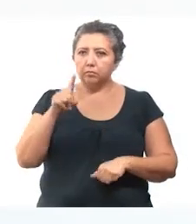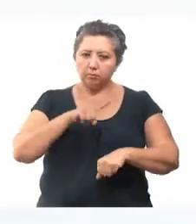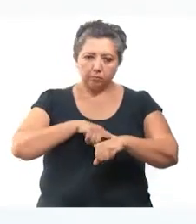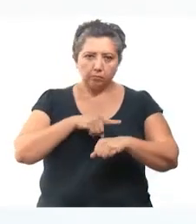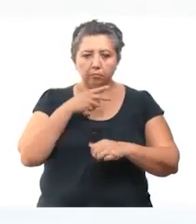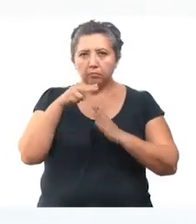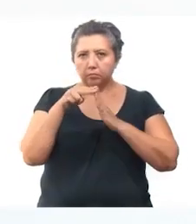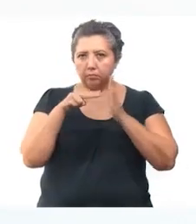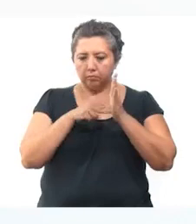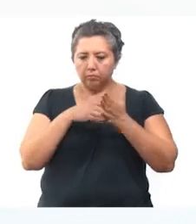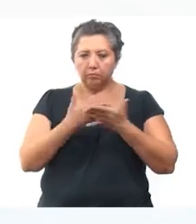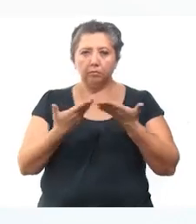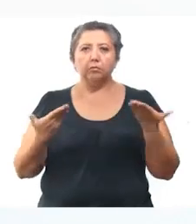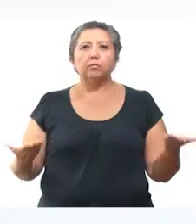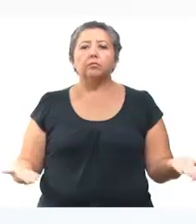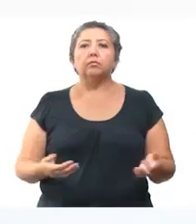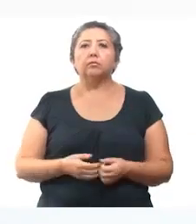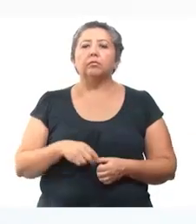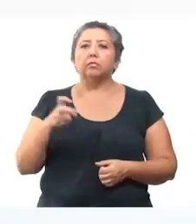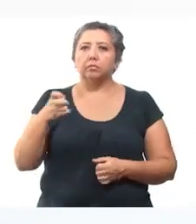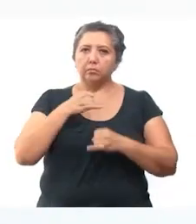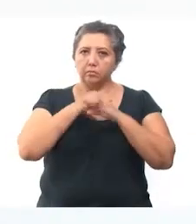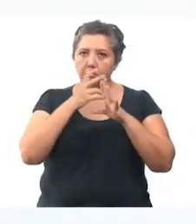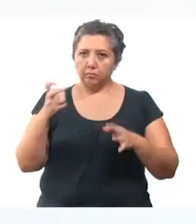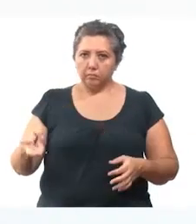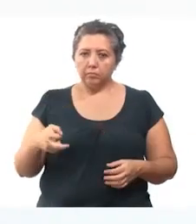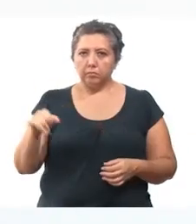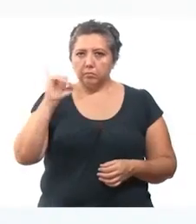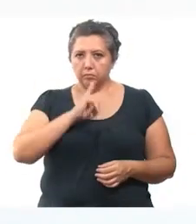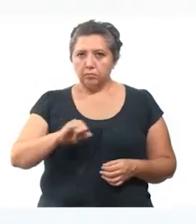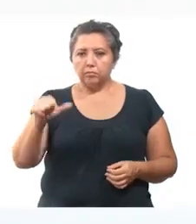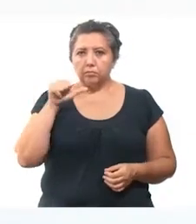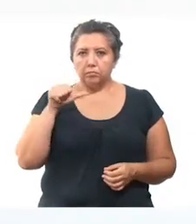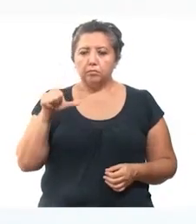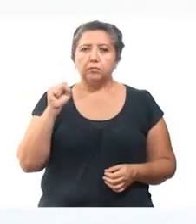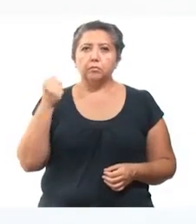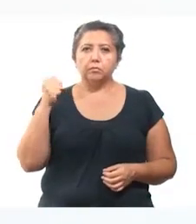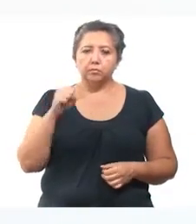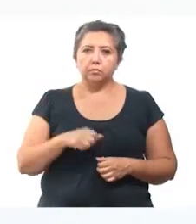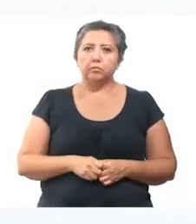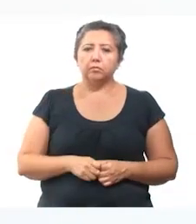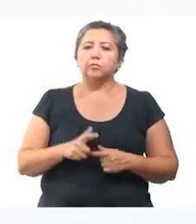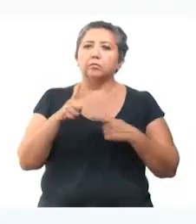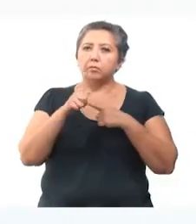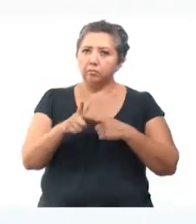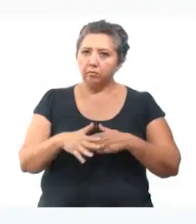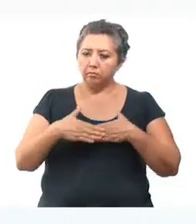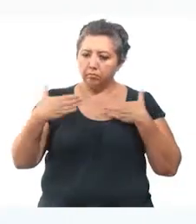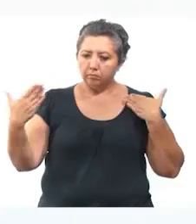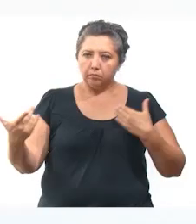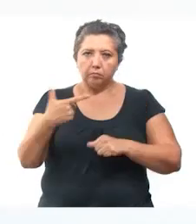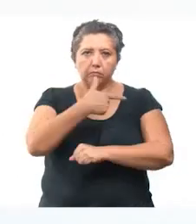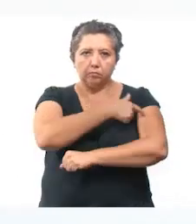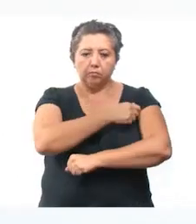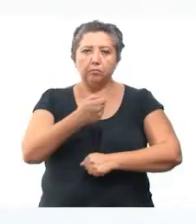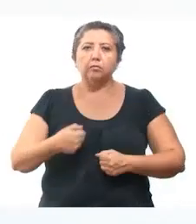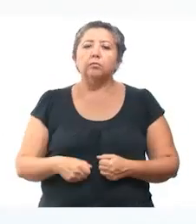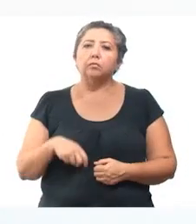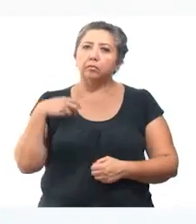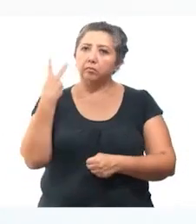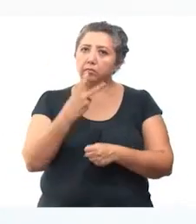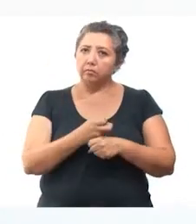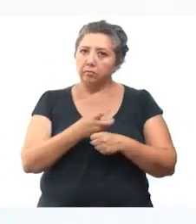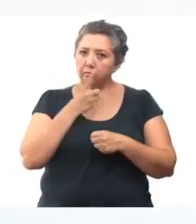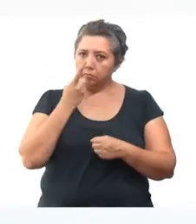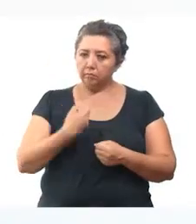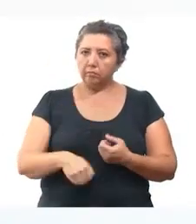horarios y protocolos actuales. Este es el parte médico de este jueves 16 de septiembre. Continúa avanzando la vacunación de la segunda